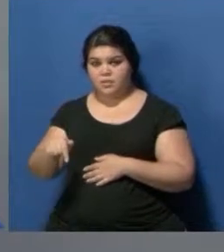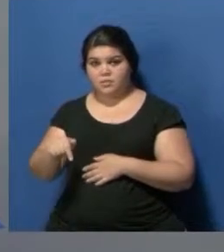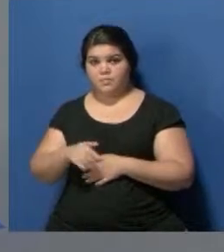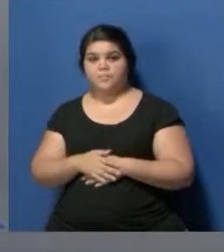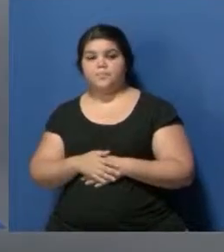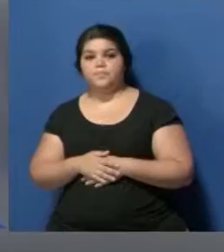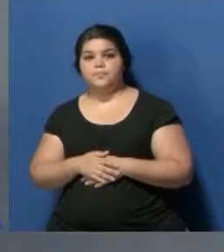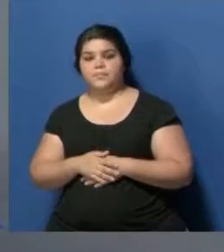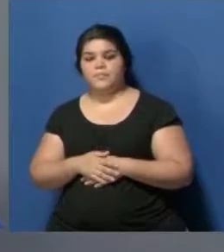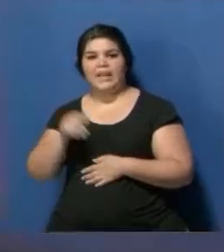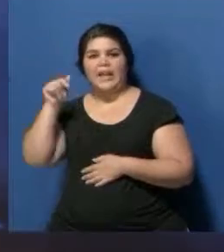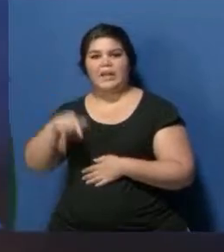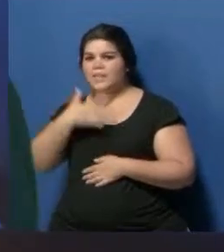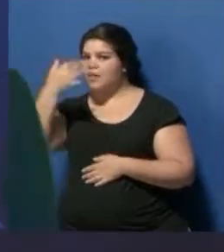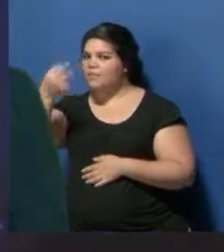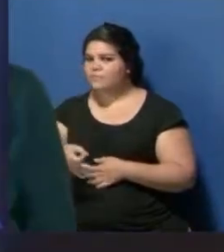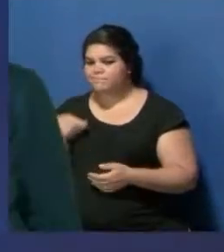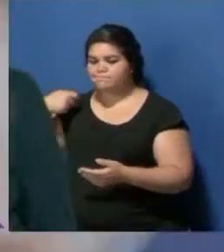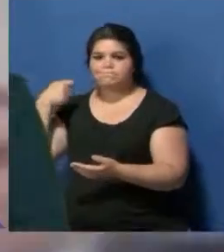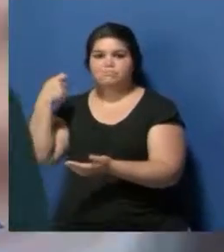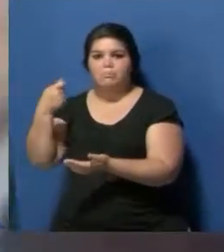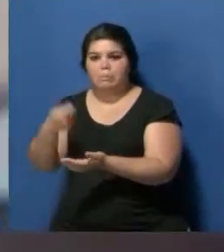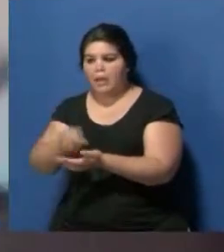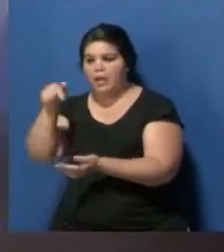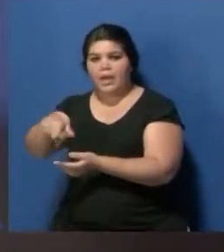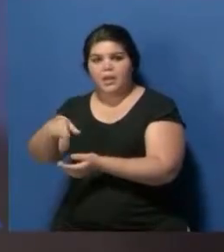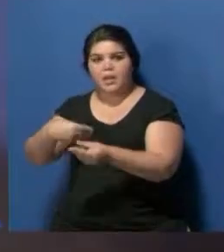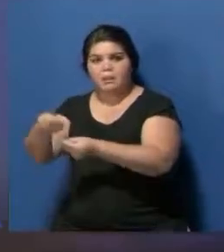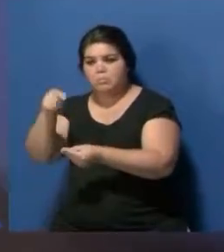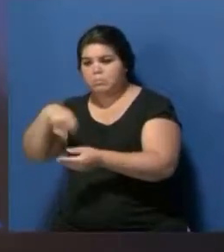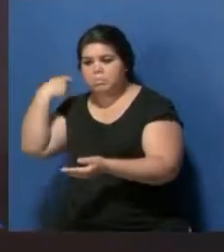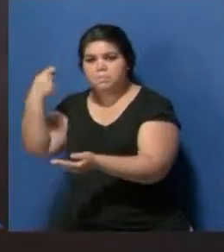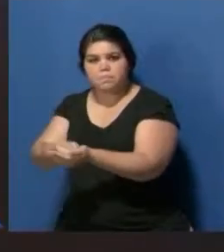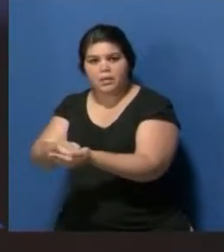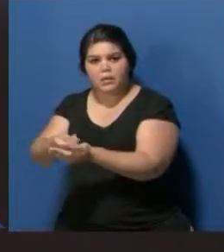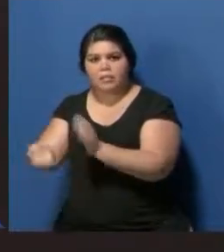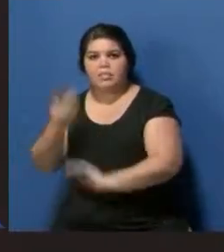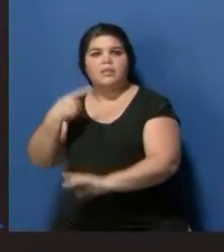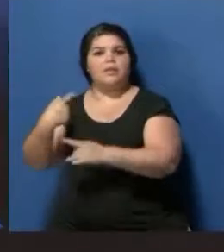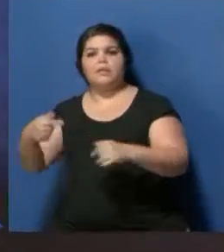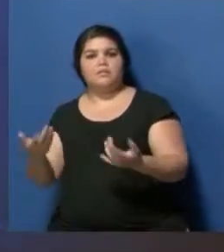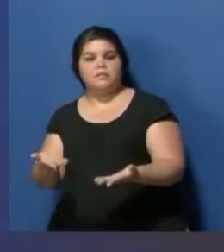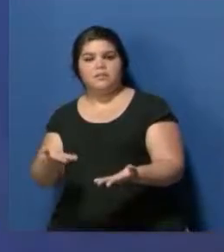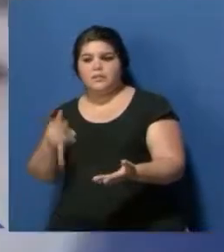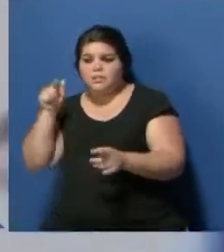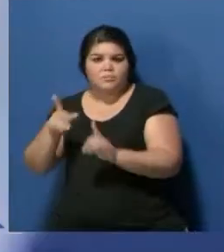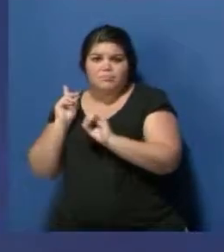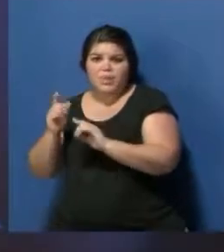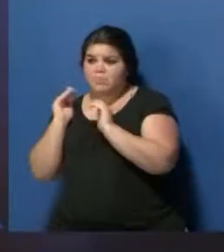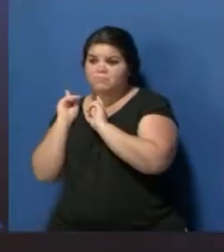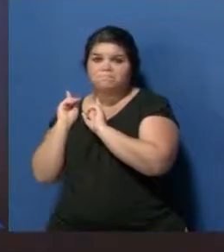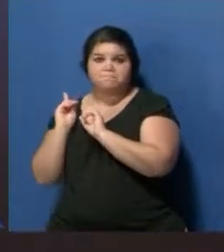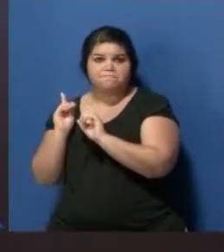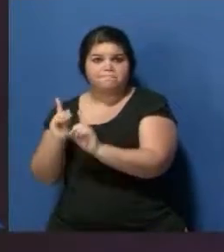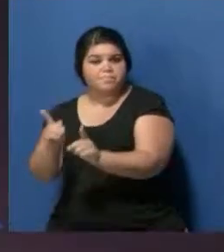expropió, se le pagó una indemnización a Repsol. Por lo tanto, componentes estructurales continuaron presentes